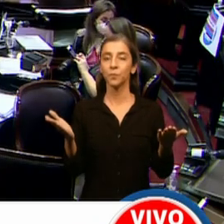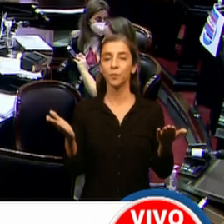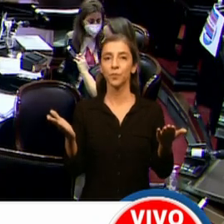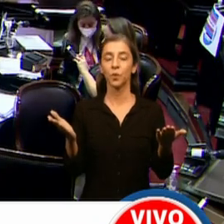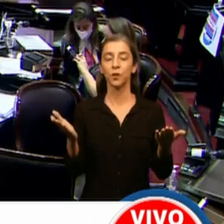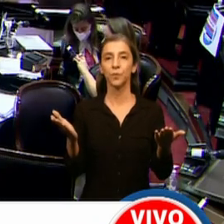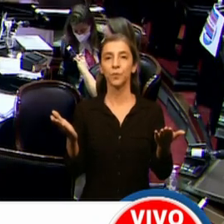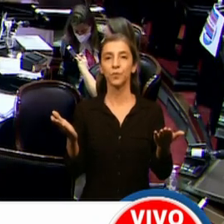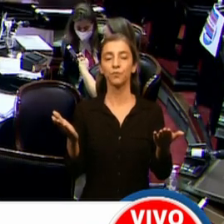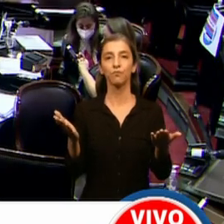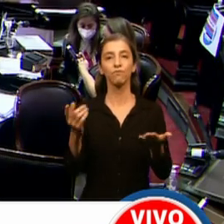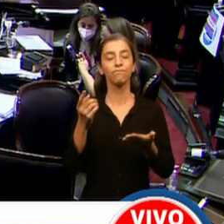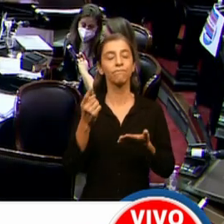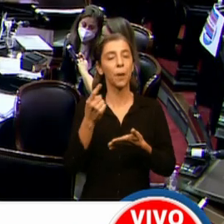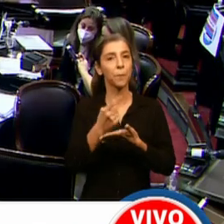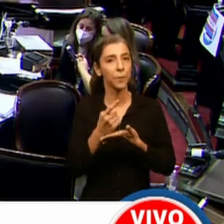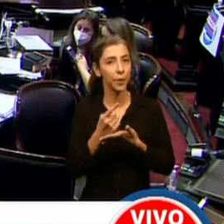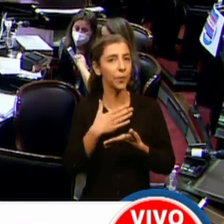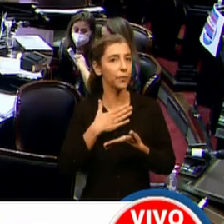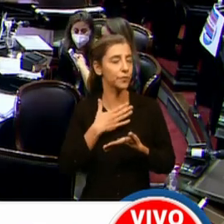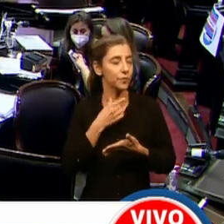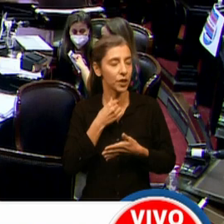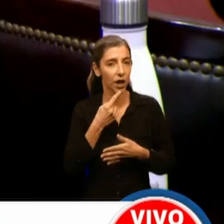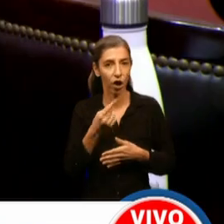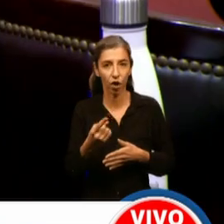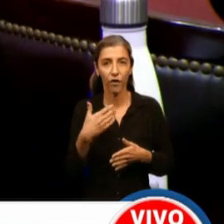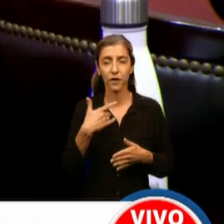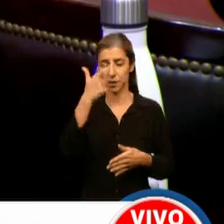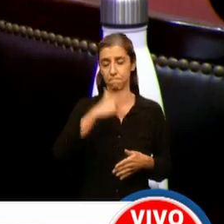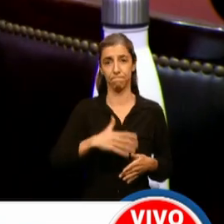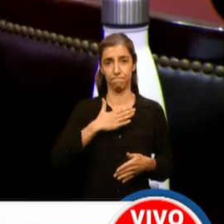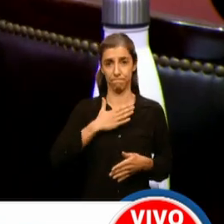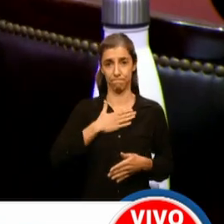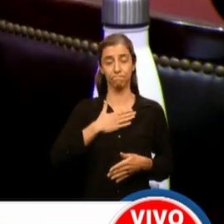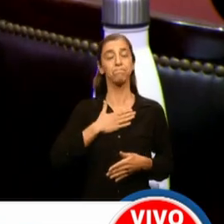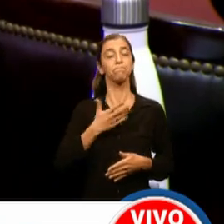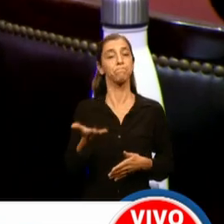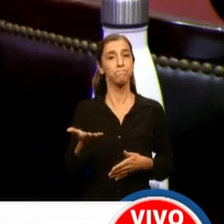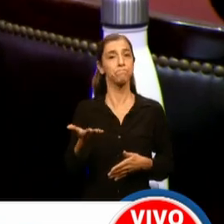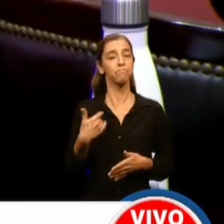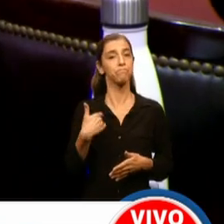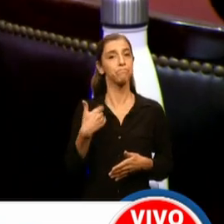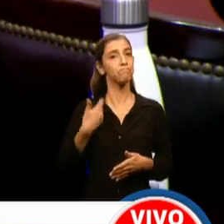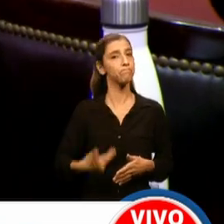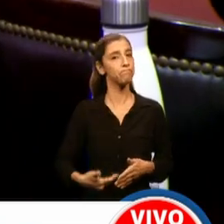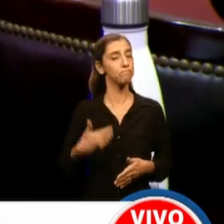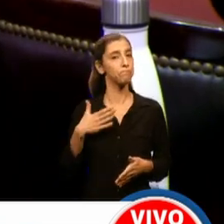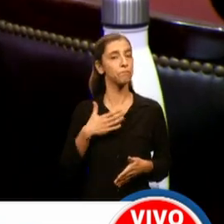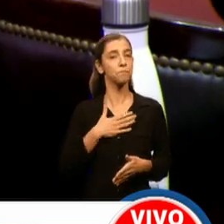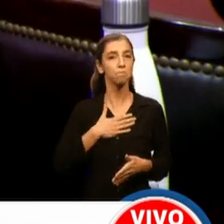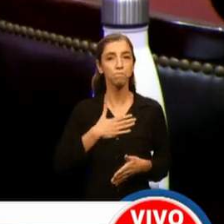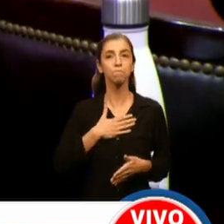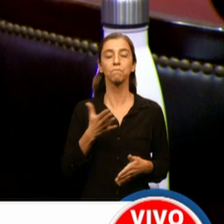primero quiero expresar que en lo personal la verdad que me